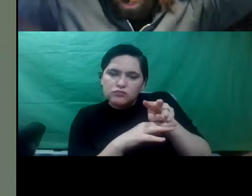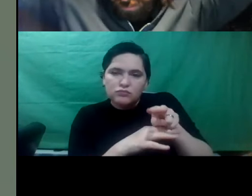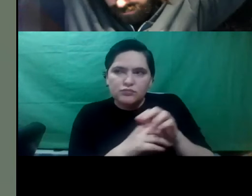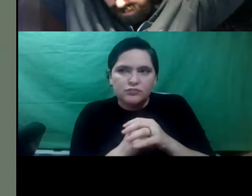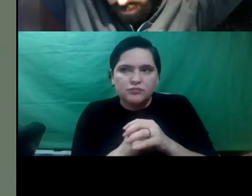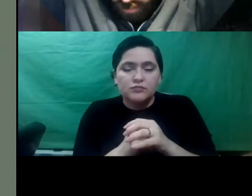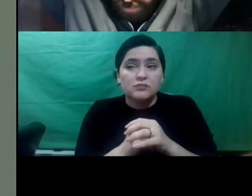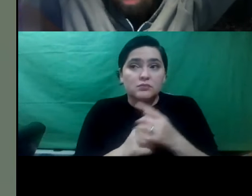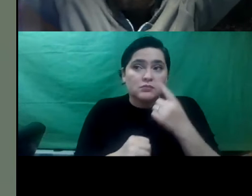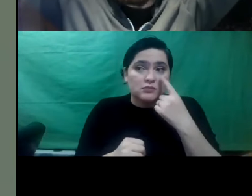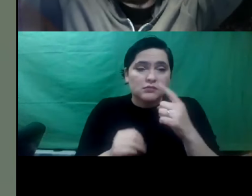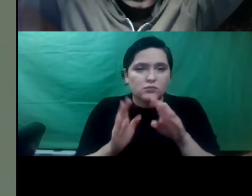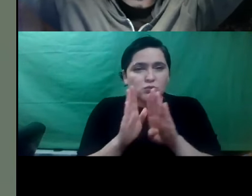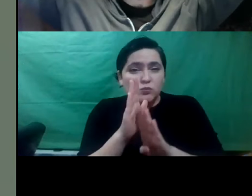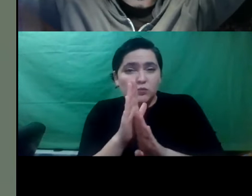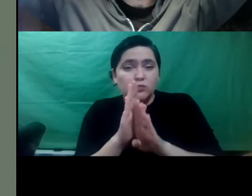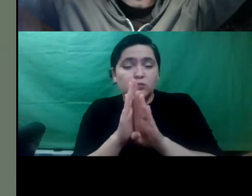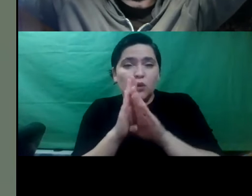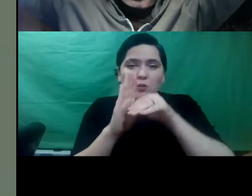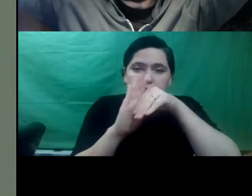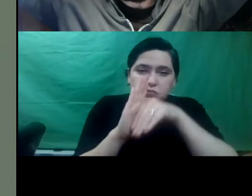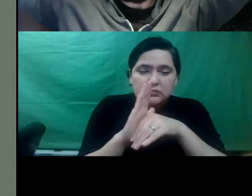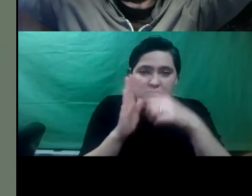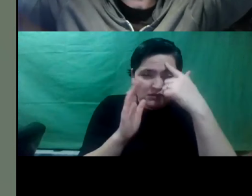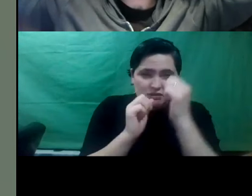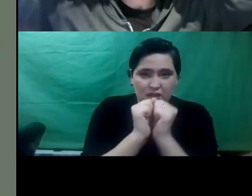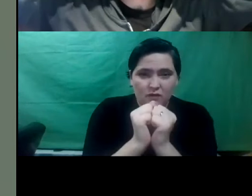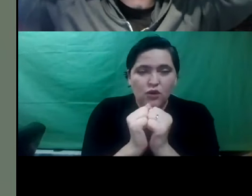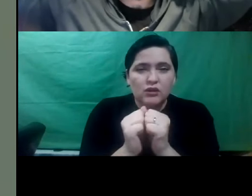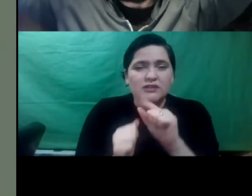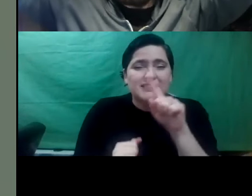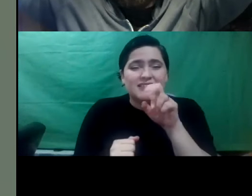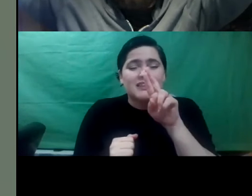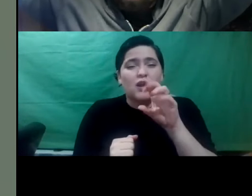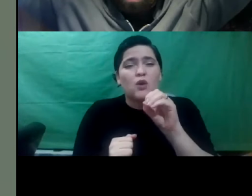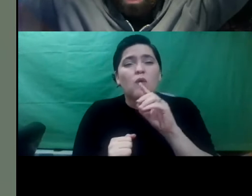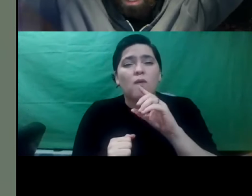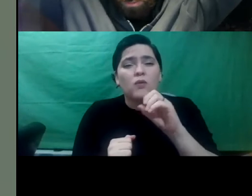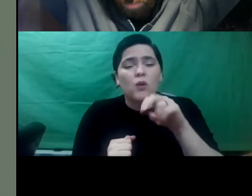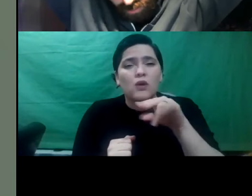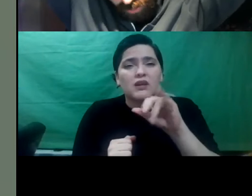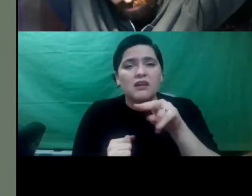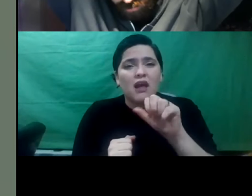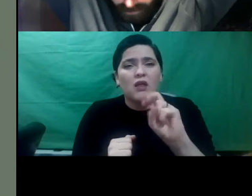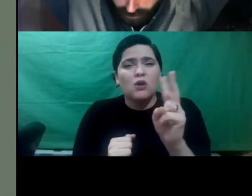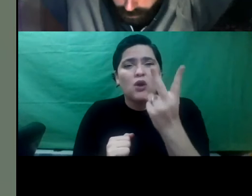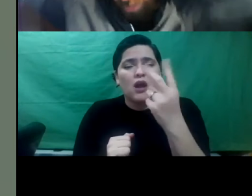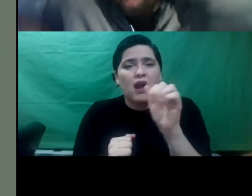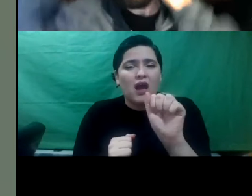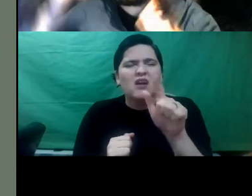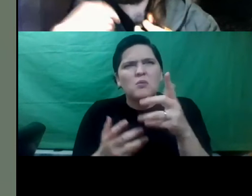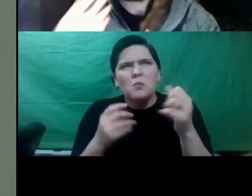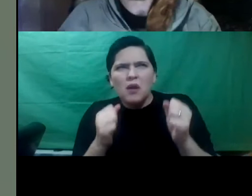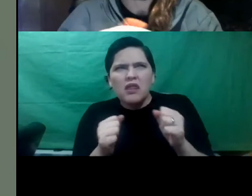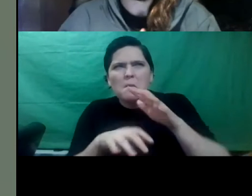esta entropía, este aumento de entropía del cerebro mediado por los receptores de serotonina 2A, nosotros nos preguntamos si es que utilizando modelos matemáticos y teoría de la información